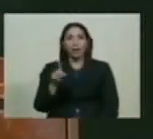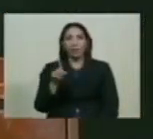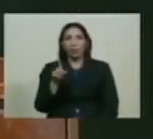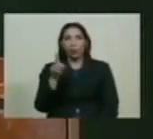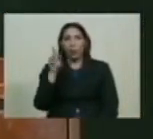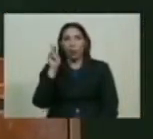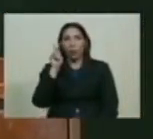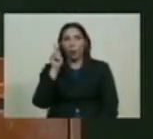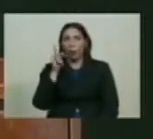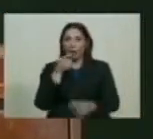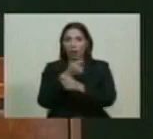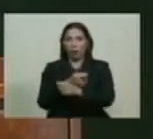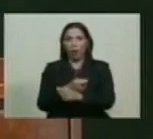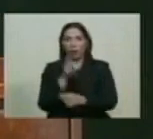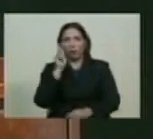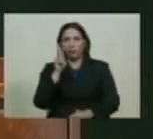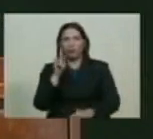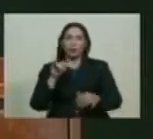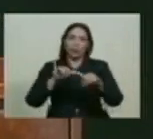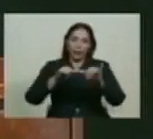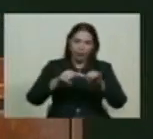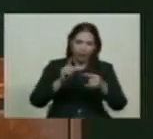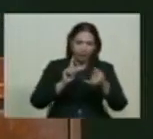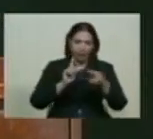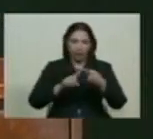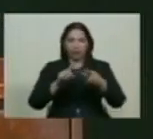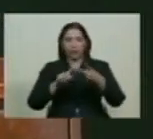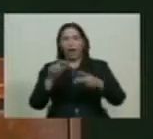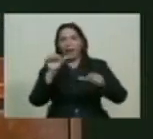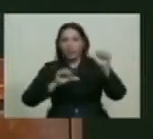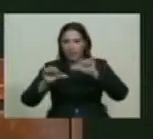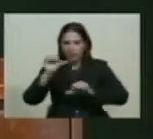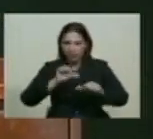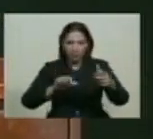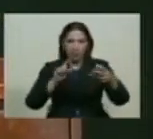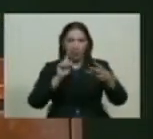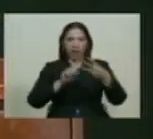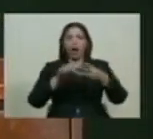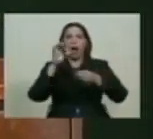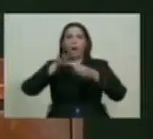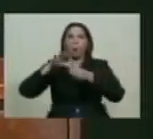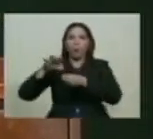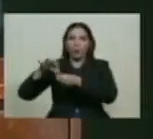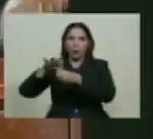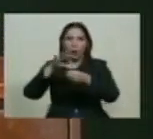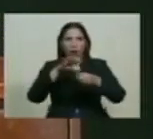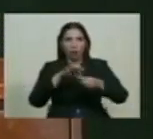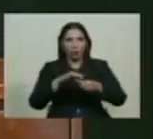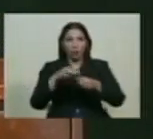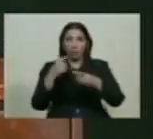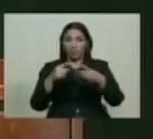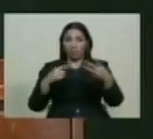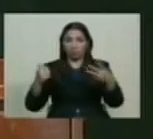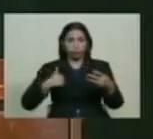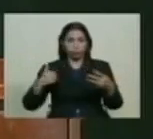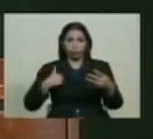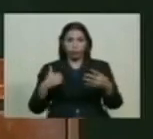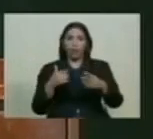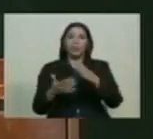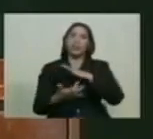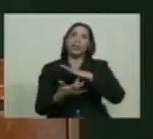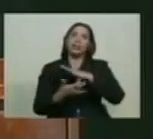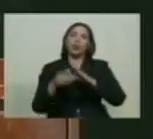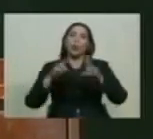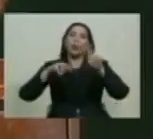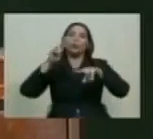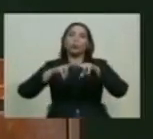De ingeniería, de química o peritos agropecuarios, ¿no? De técnicos de construcción,